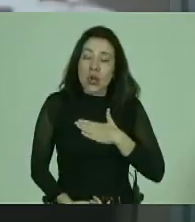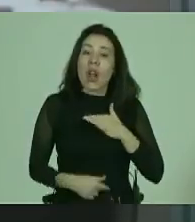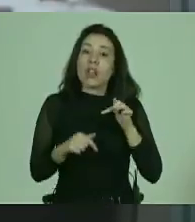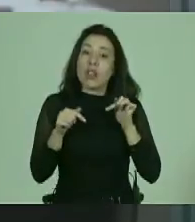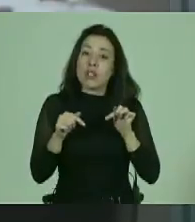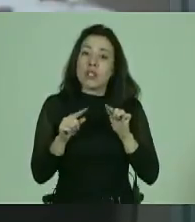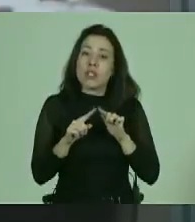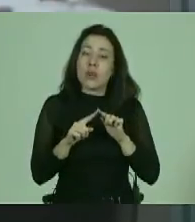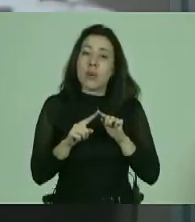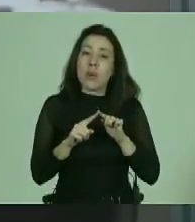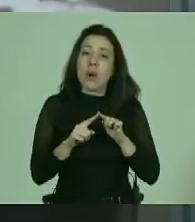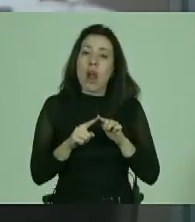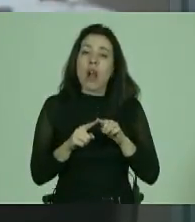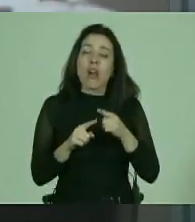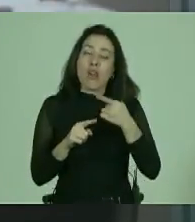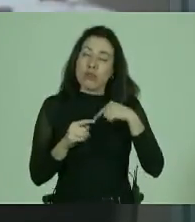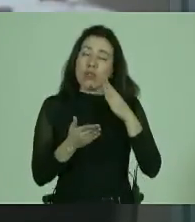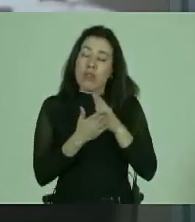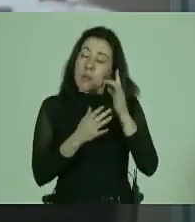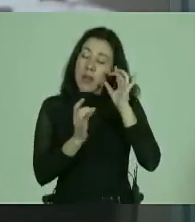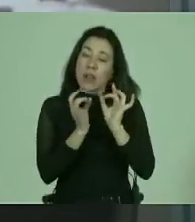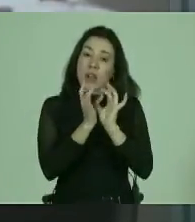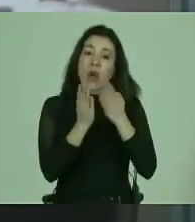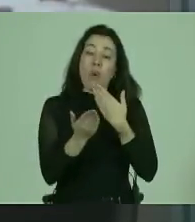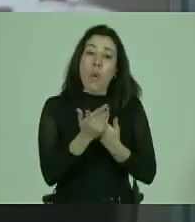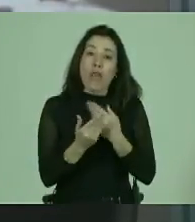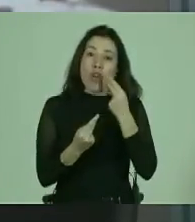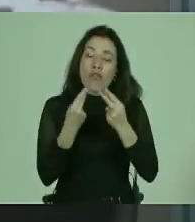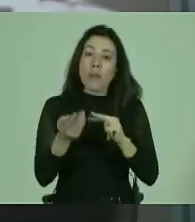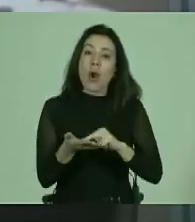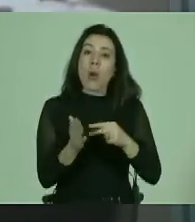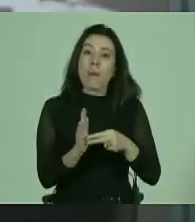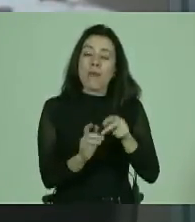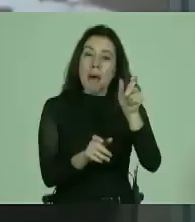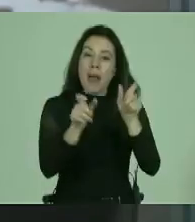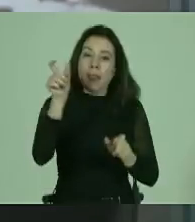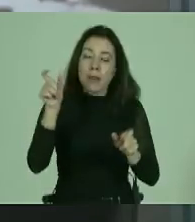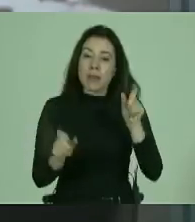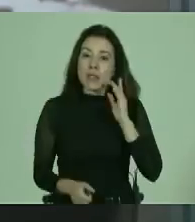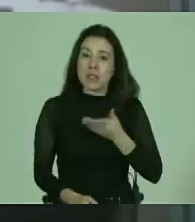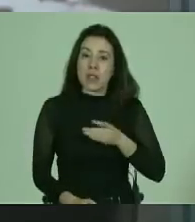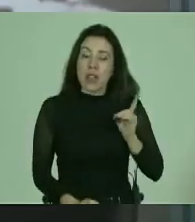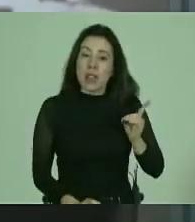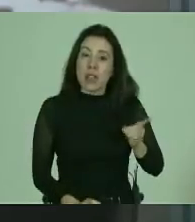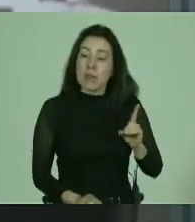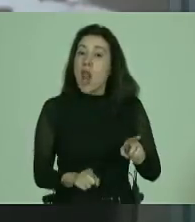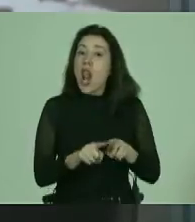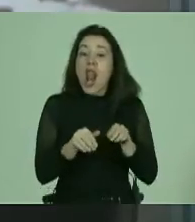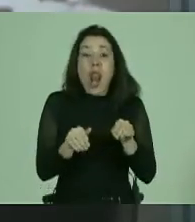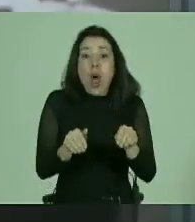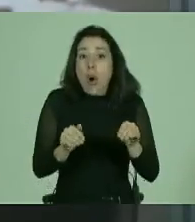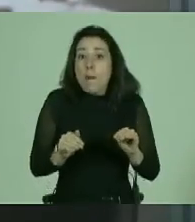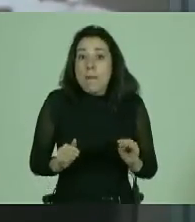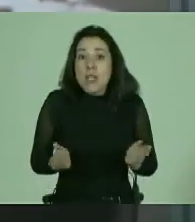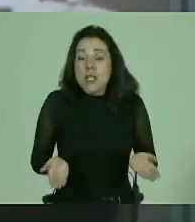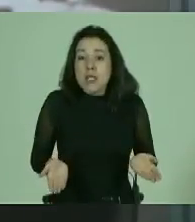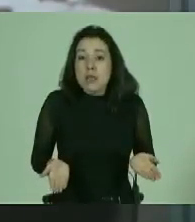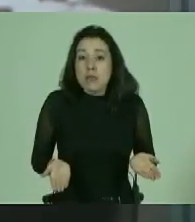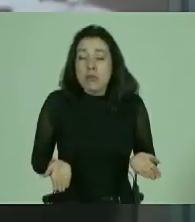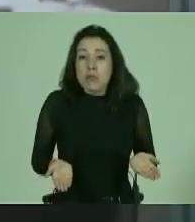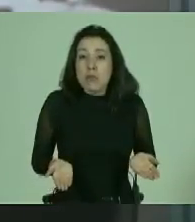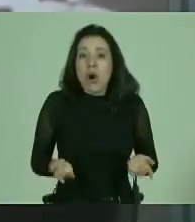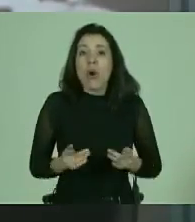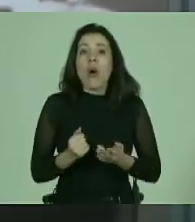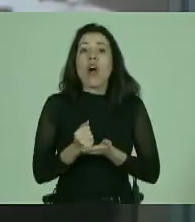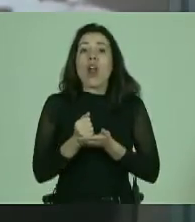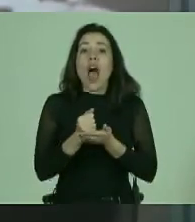leitmotiv que deberíamos tener en cuenta cuando tratamos los problemas de las personas con discapacidad es decir lo mismo con las